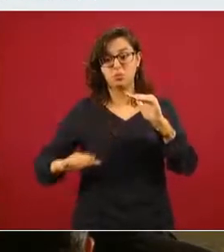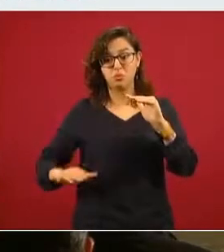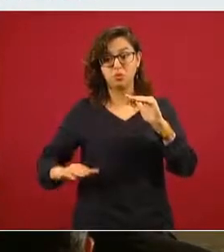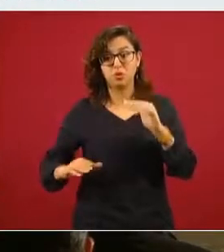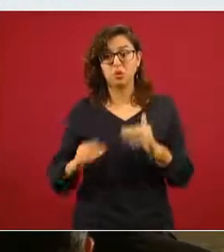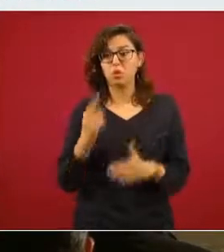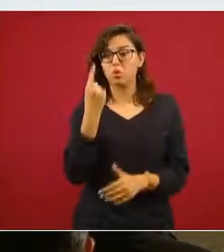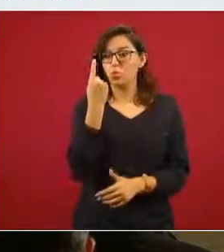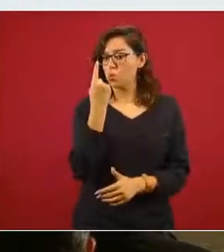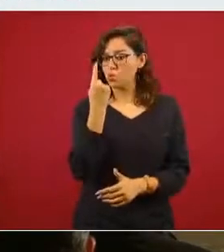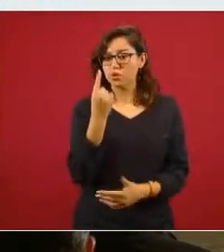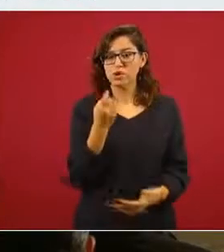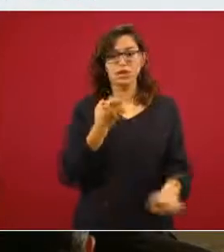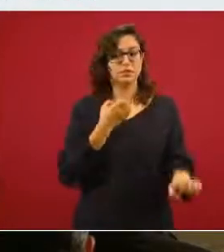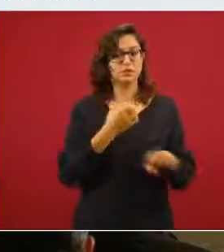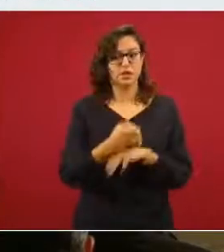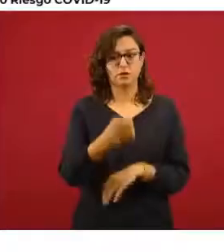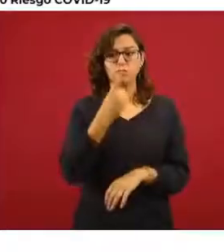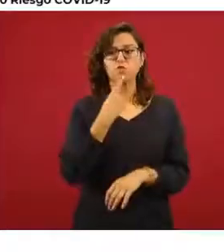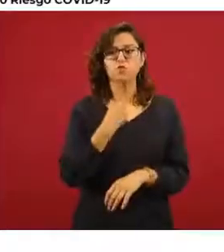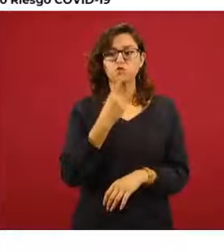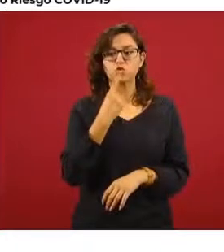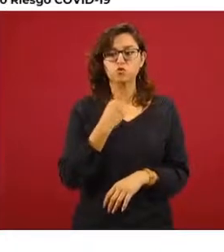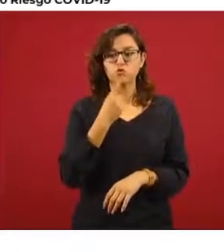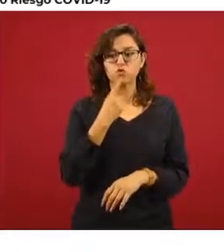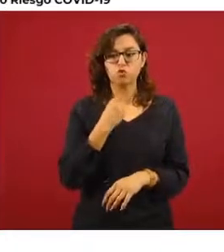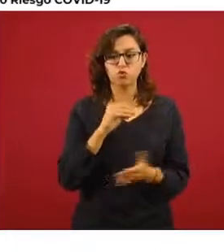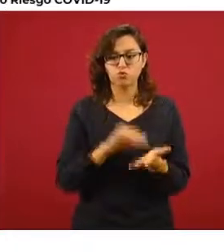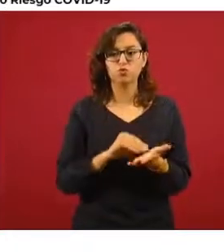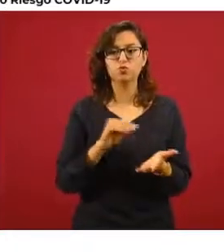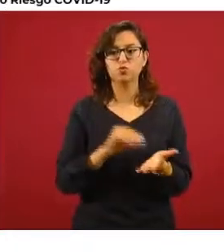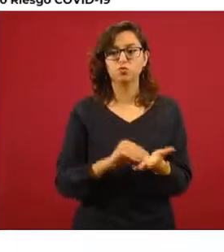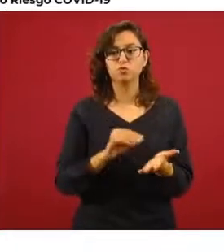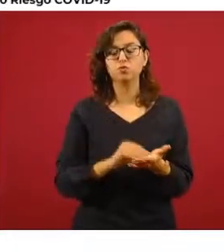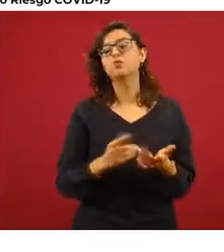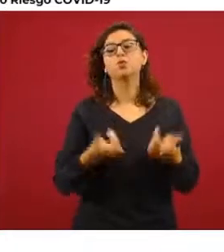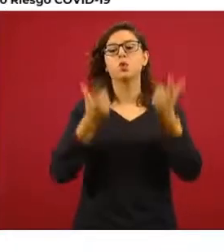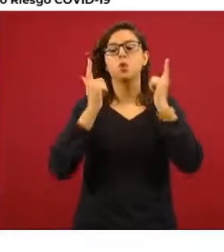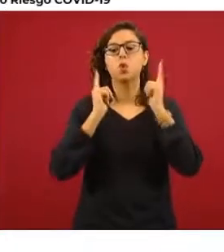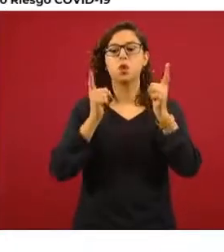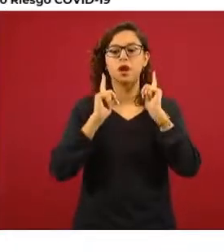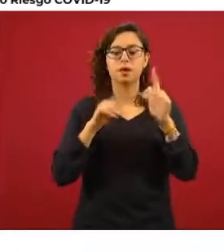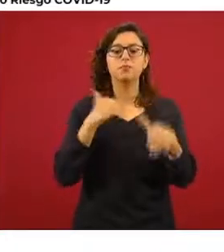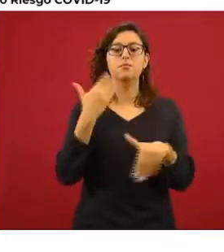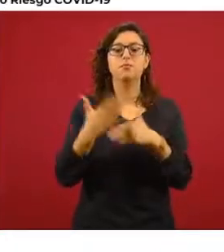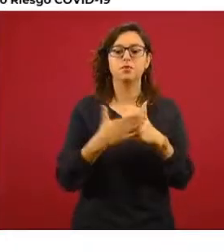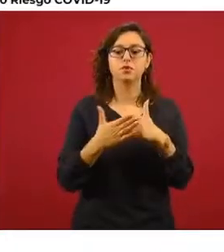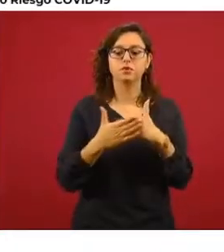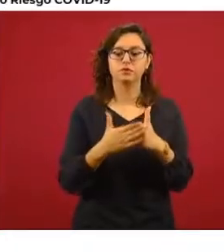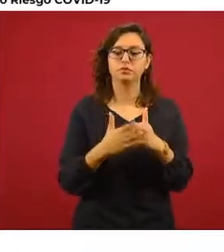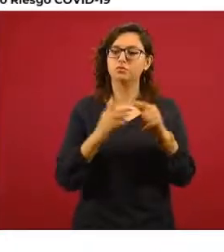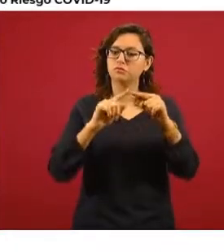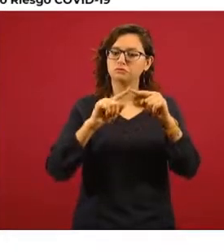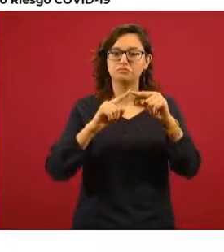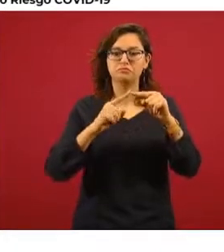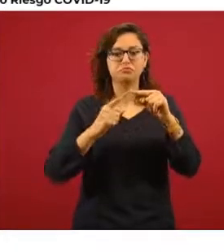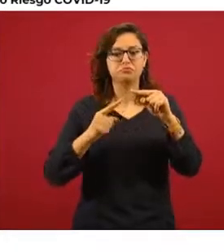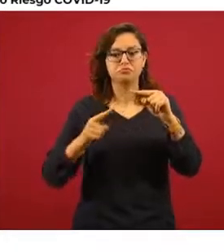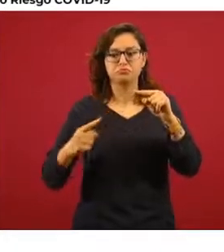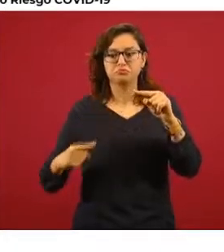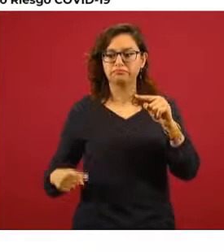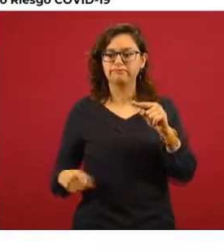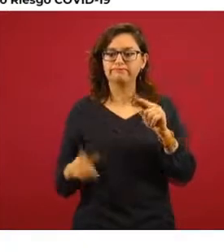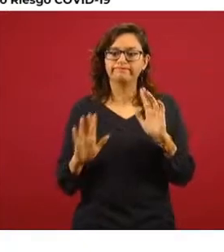único estado que permanece en color rojo y esperamos que ya entre en un periodo de reducción continua, pero todavía